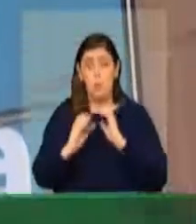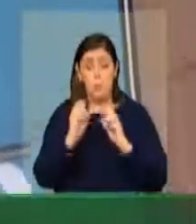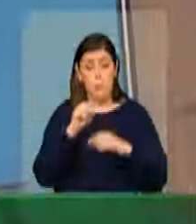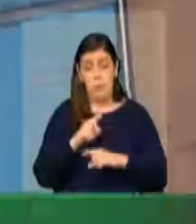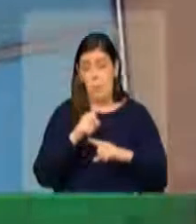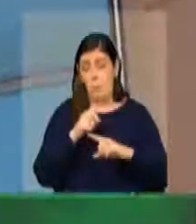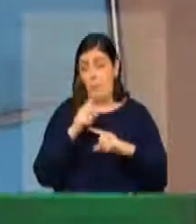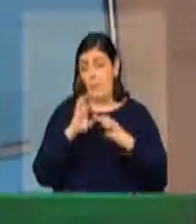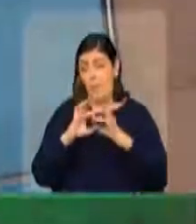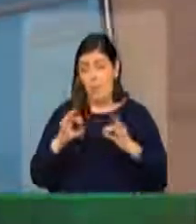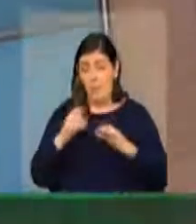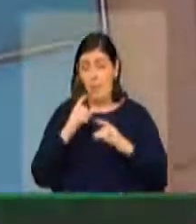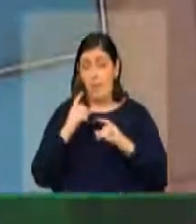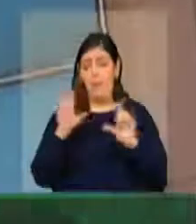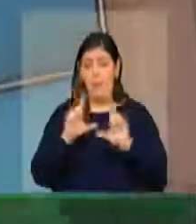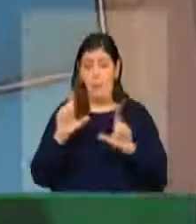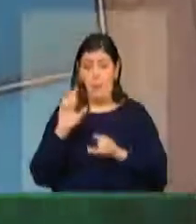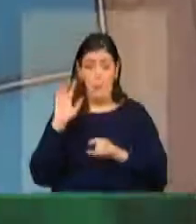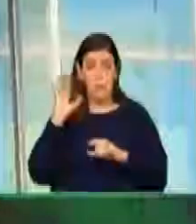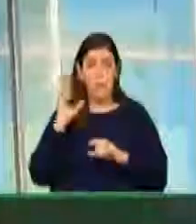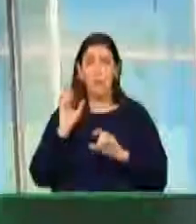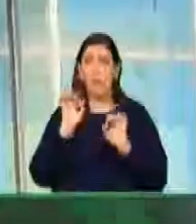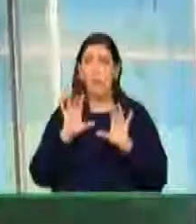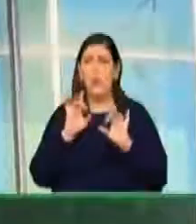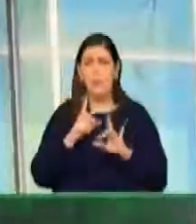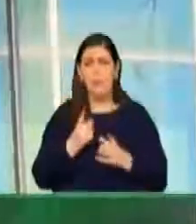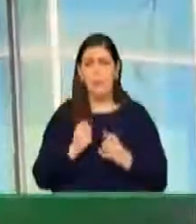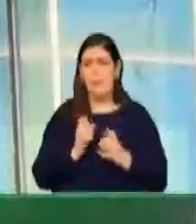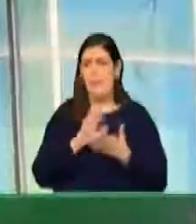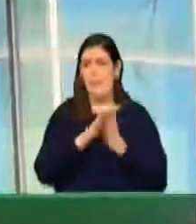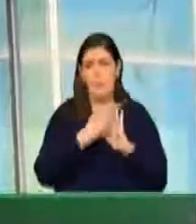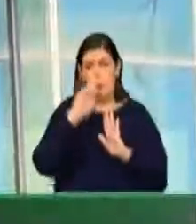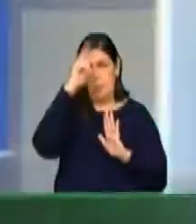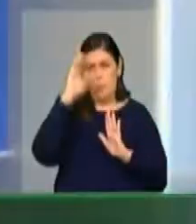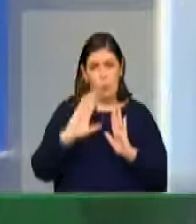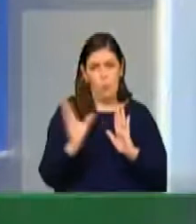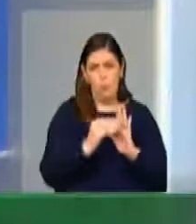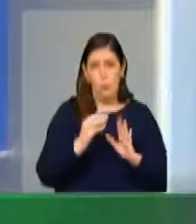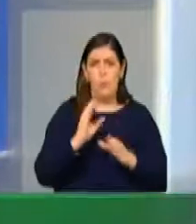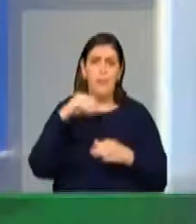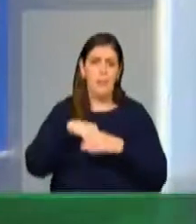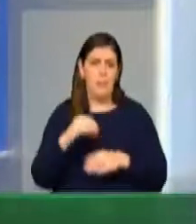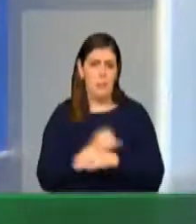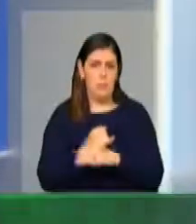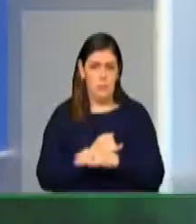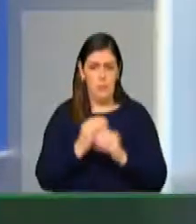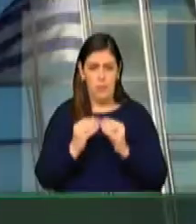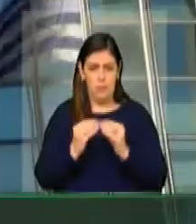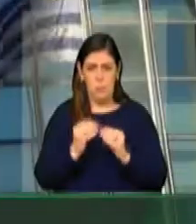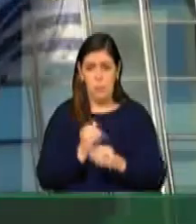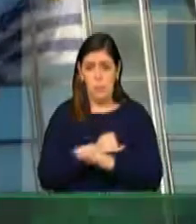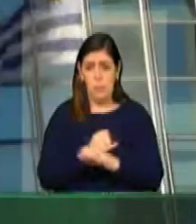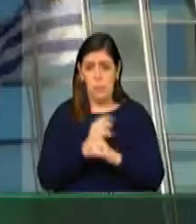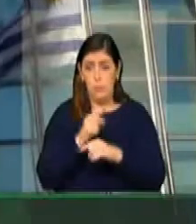recurso contempla únicamente necesidades de carácter nacional que involucren a las instituciones de gobierno. Agregó